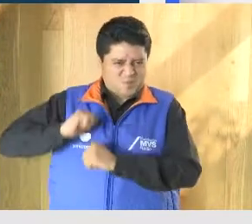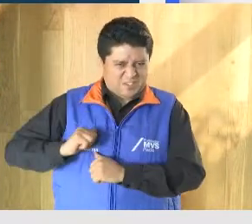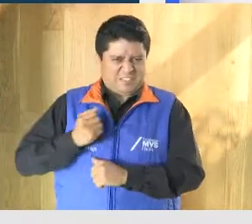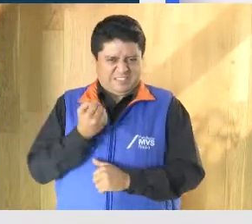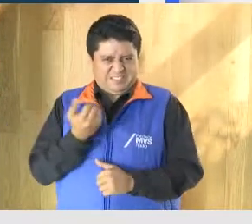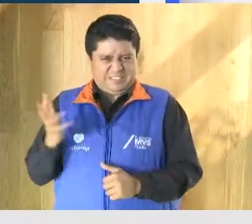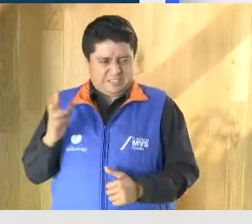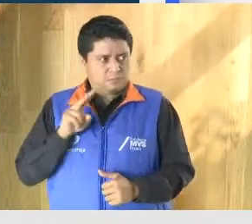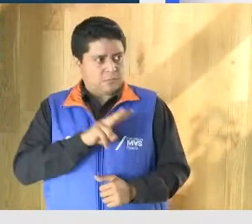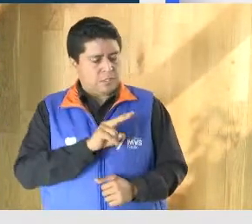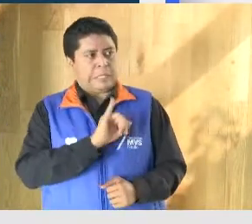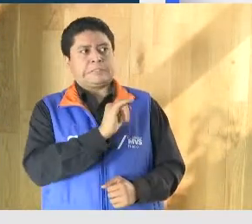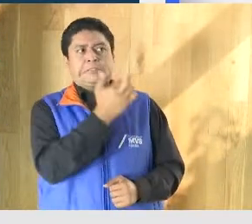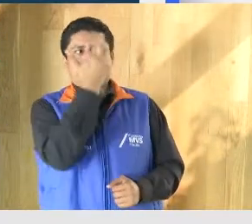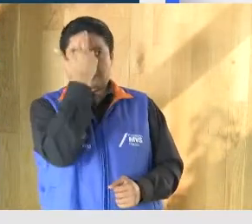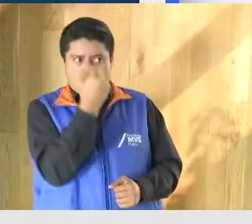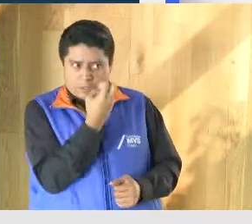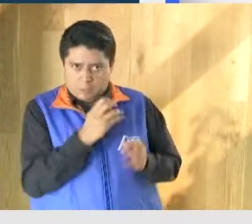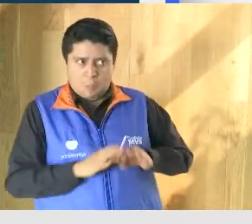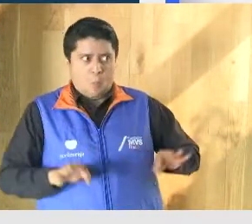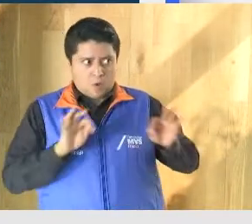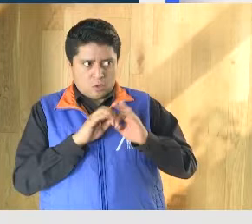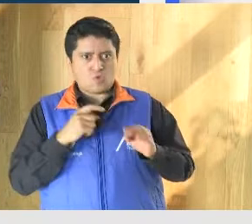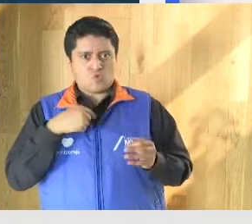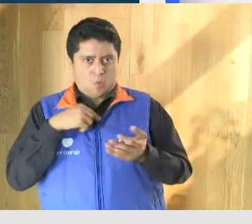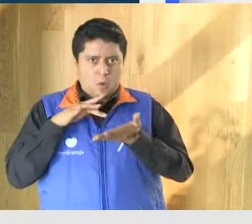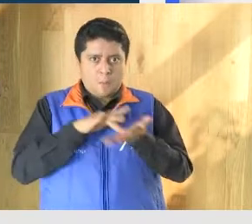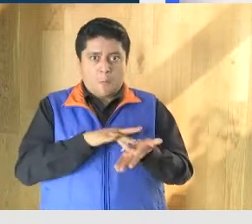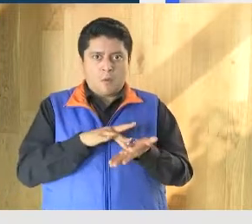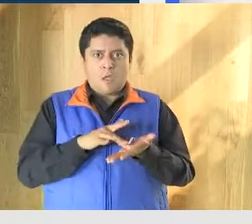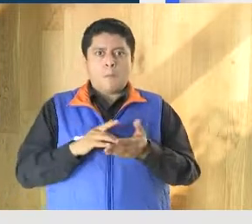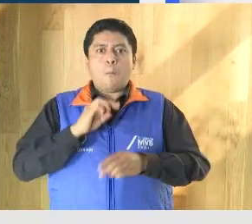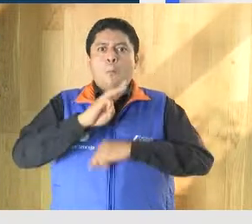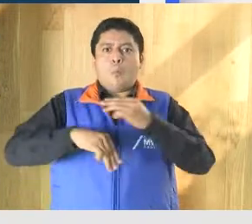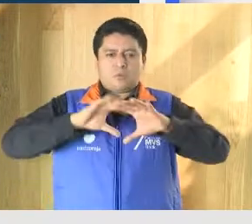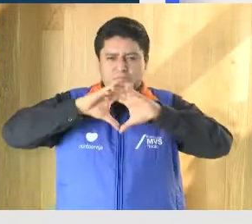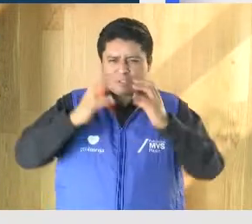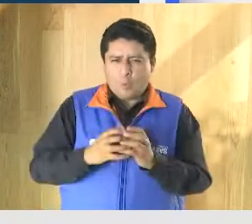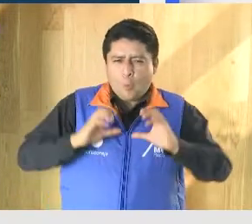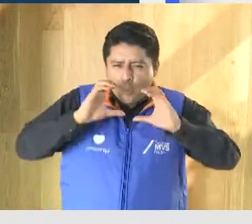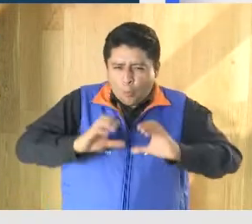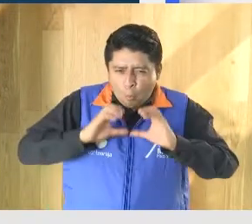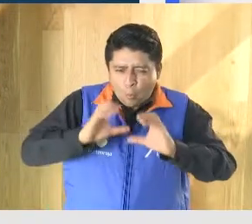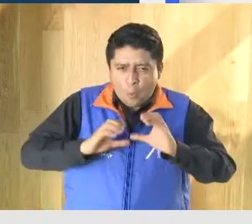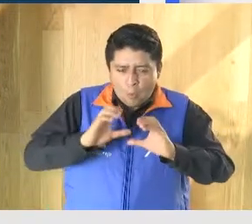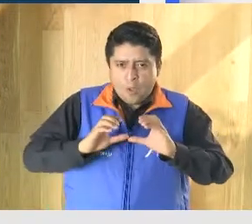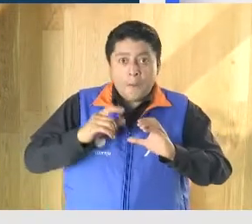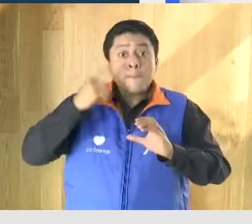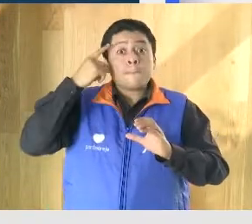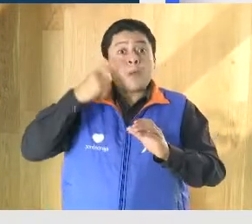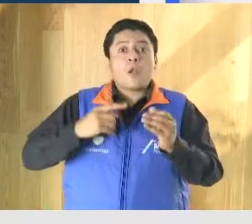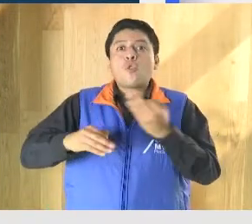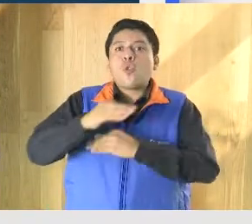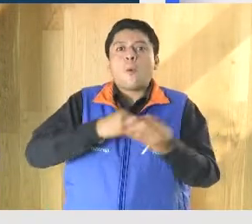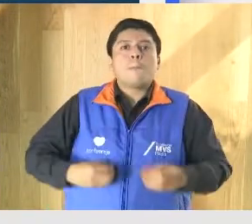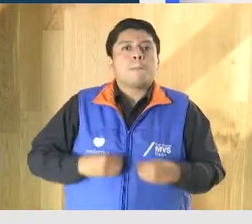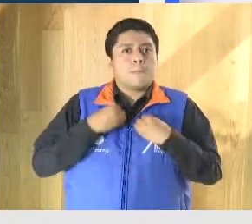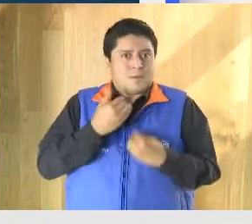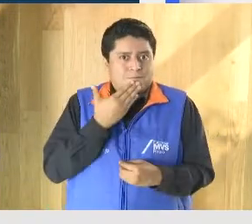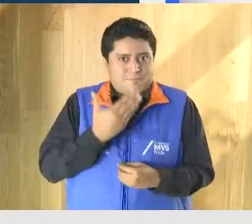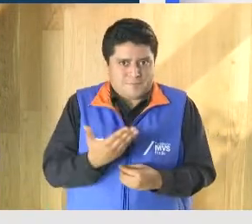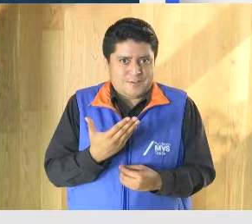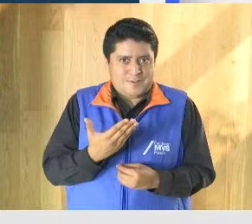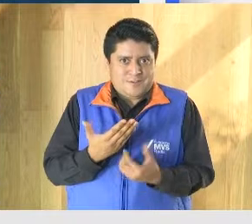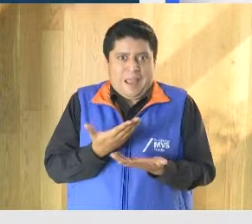que esto es importantísimo, ¿no? Aquí tenemos algunos ejemplos, ¿no? Paul Polman ya no es el CEO de Unilever, pero desde luego que creo que